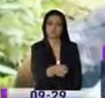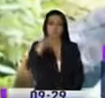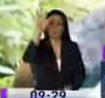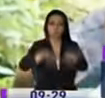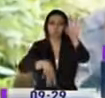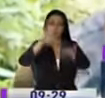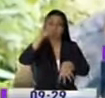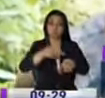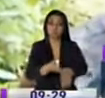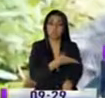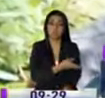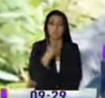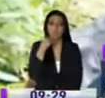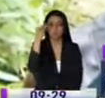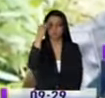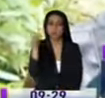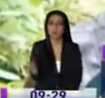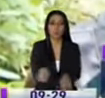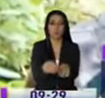antes nuestros mayores han sabido